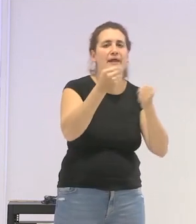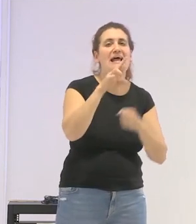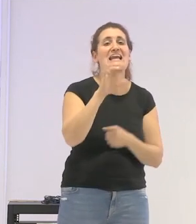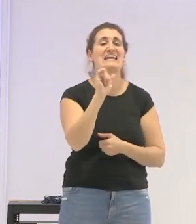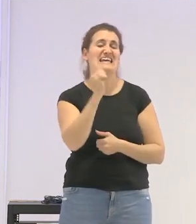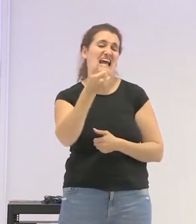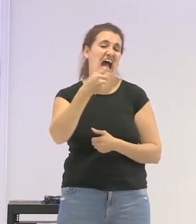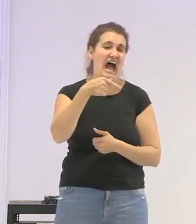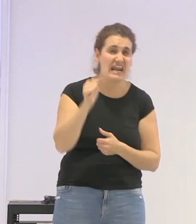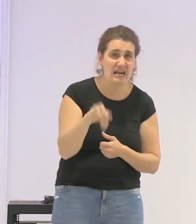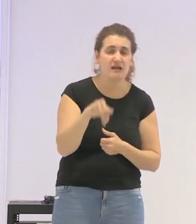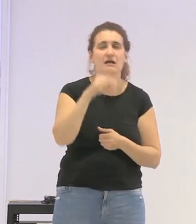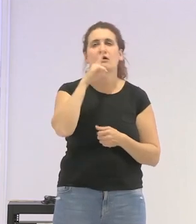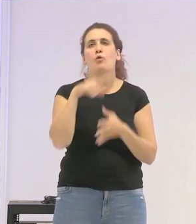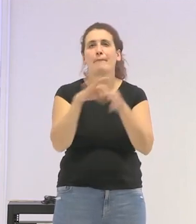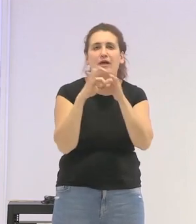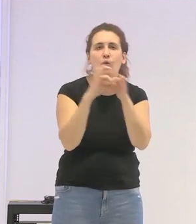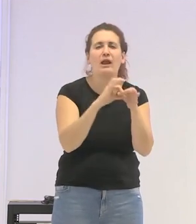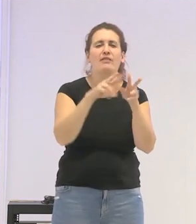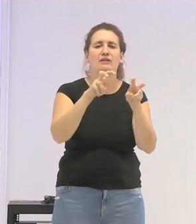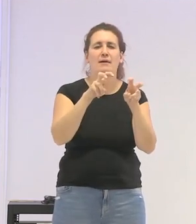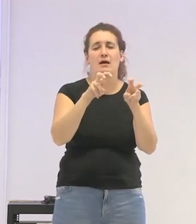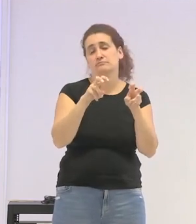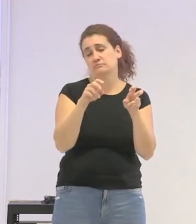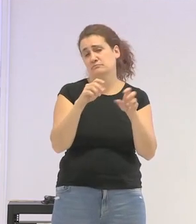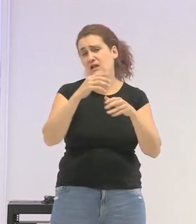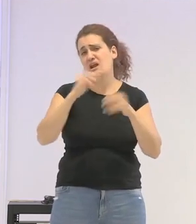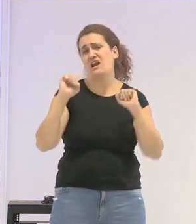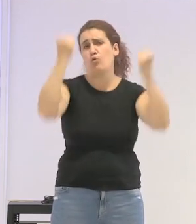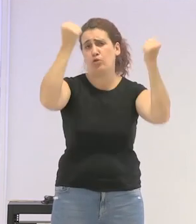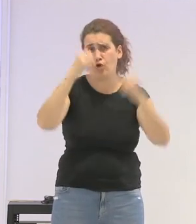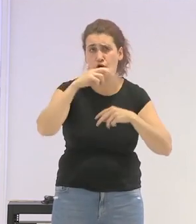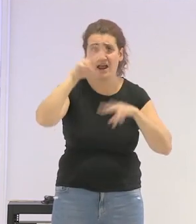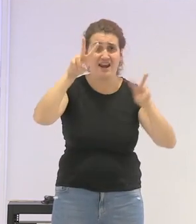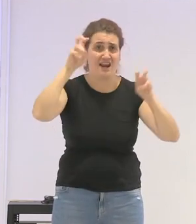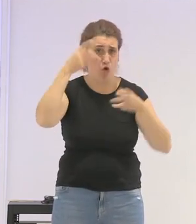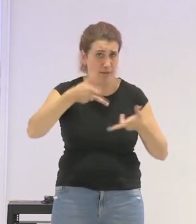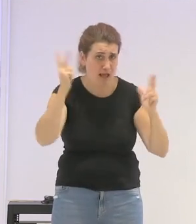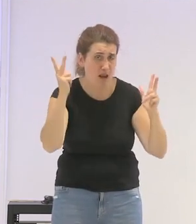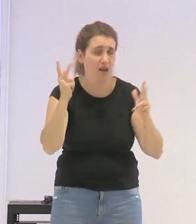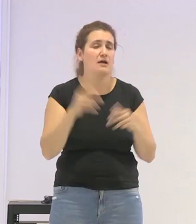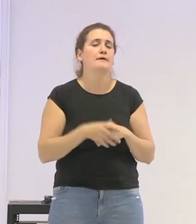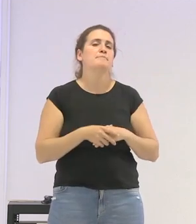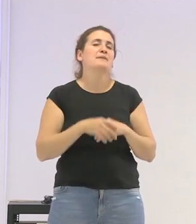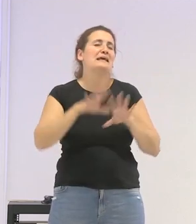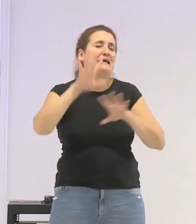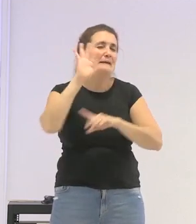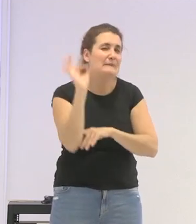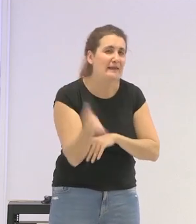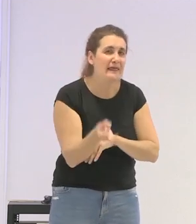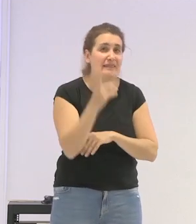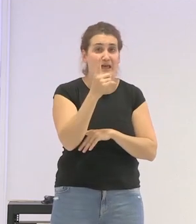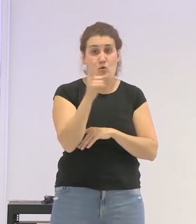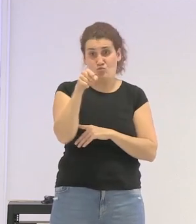¿no? Vinculando lo que fue la revolución neoliberal con una especie de nuevo conservadurismo, que precisamente uno de sus